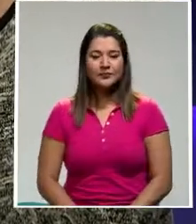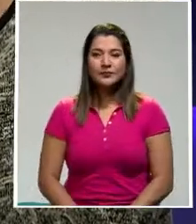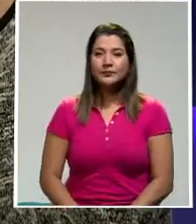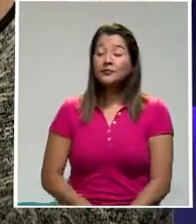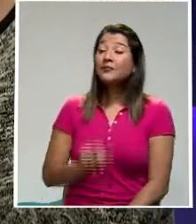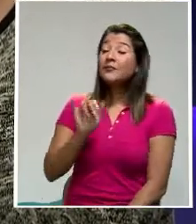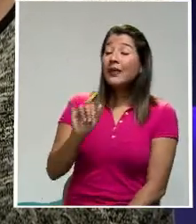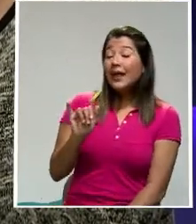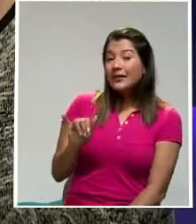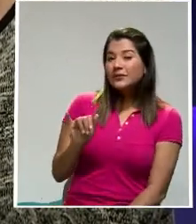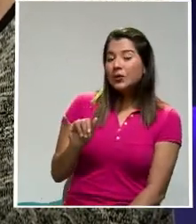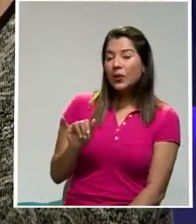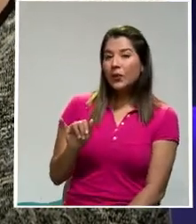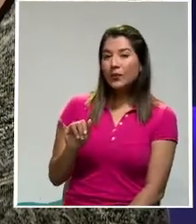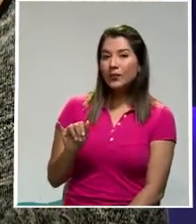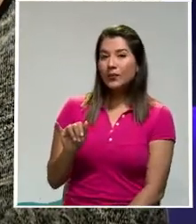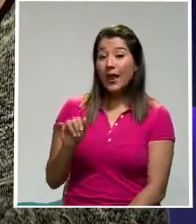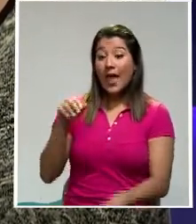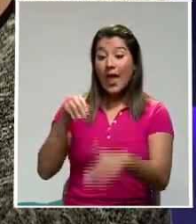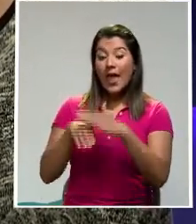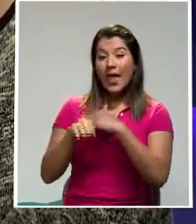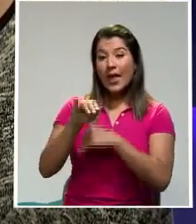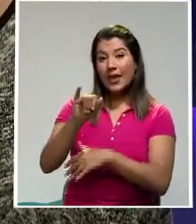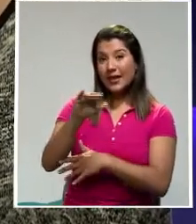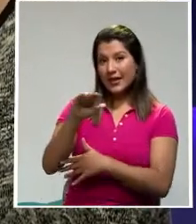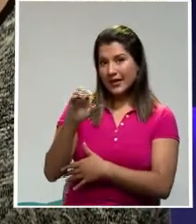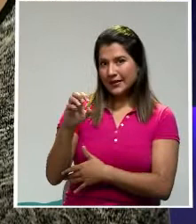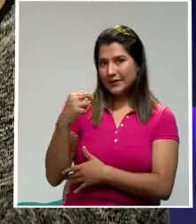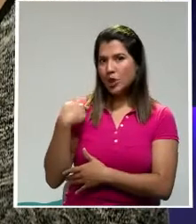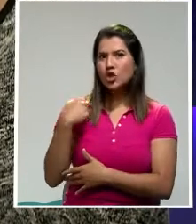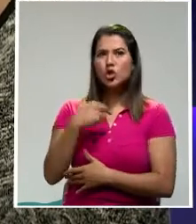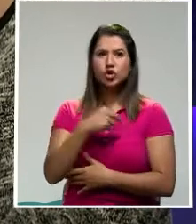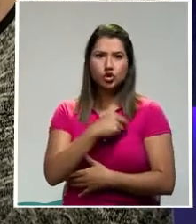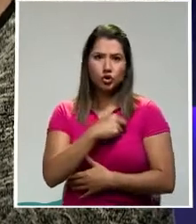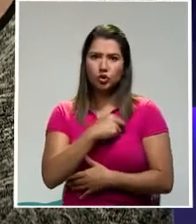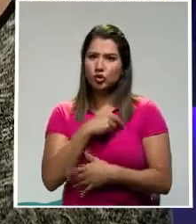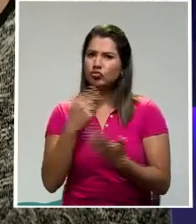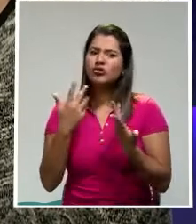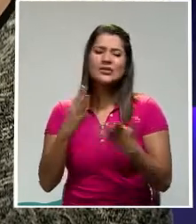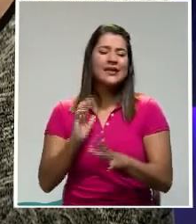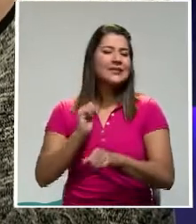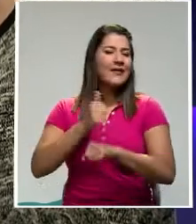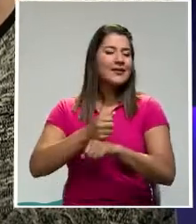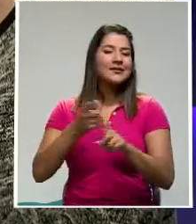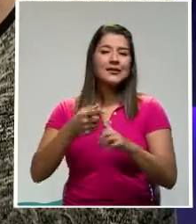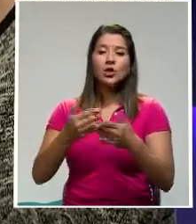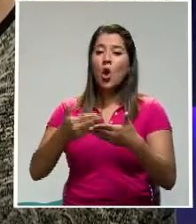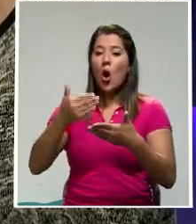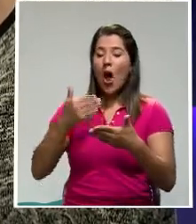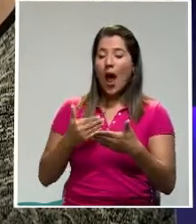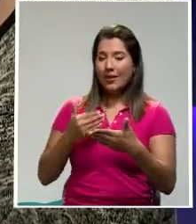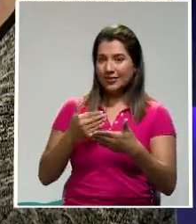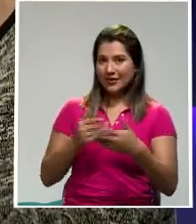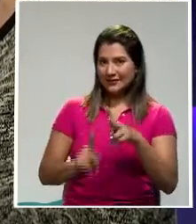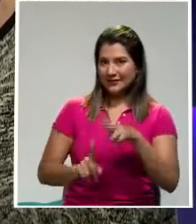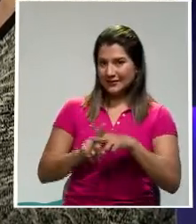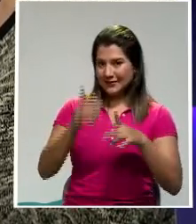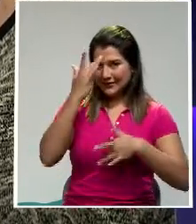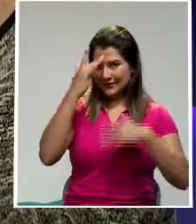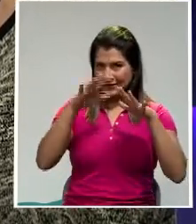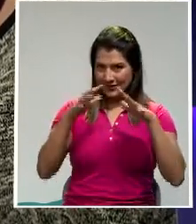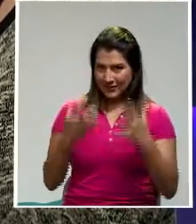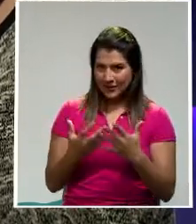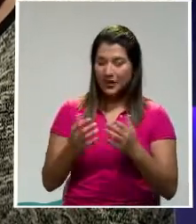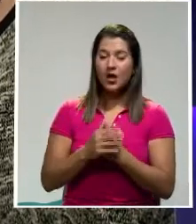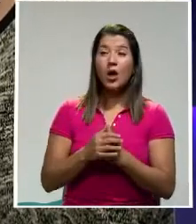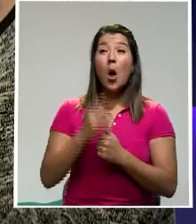Eso, vamos a ver, en el ICE lo tenemos incluso antes de la pandemia. Al tener servicios esenciales como es la